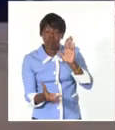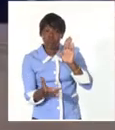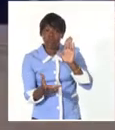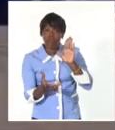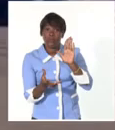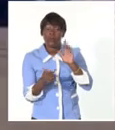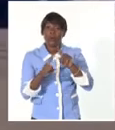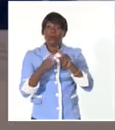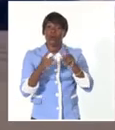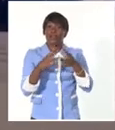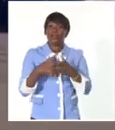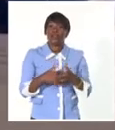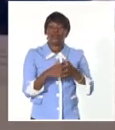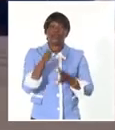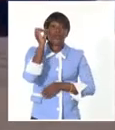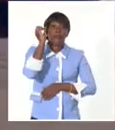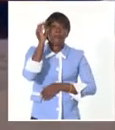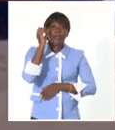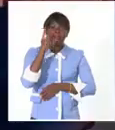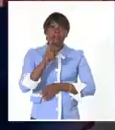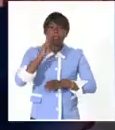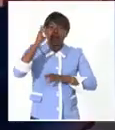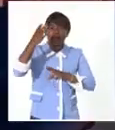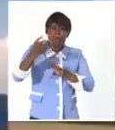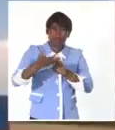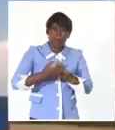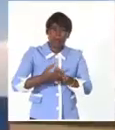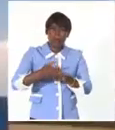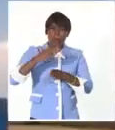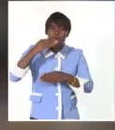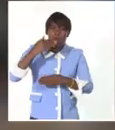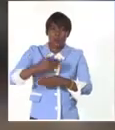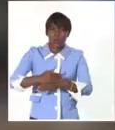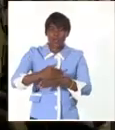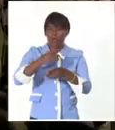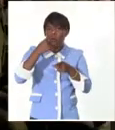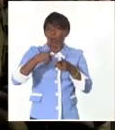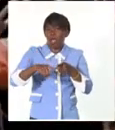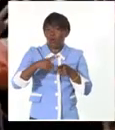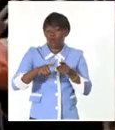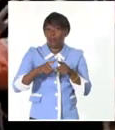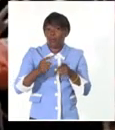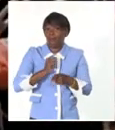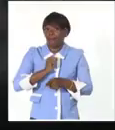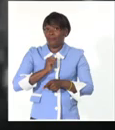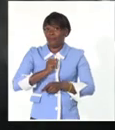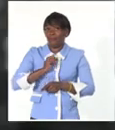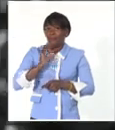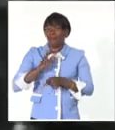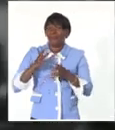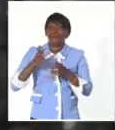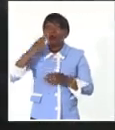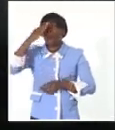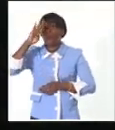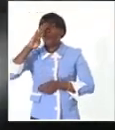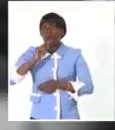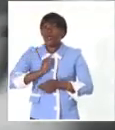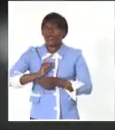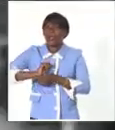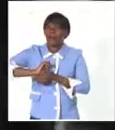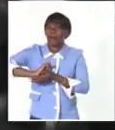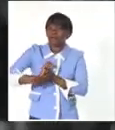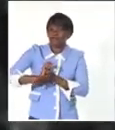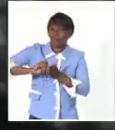para obstaculizar el avance del sistema político y socioeconómico que surgió en Cuba en enero de